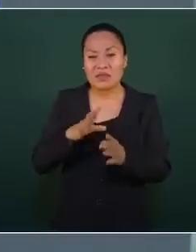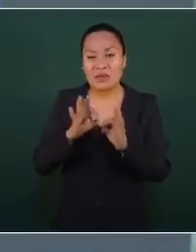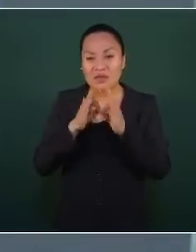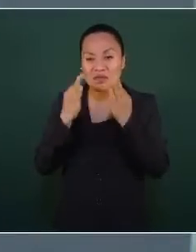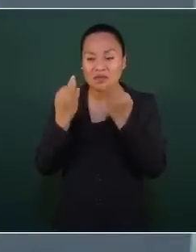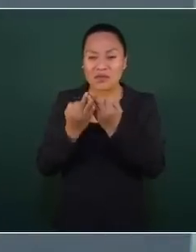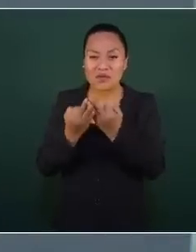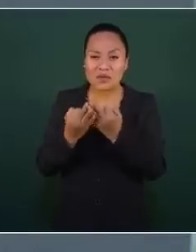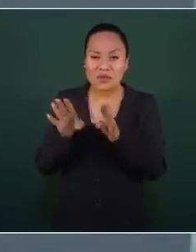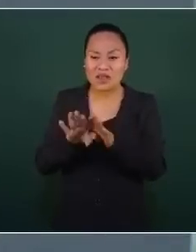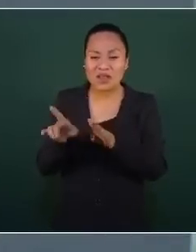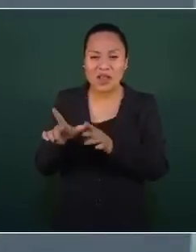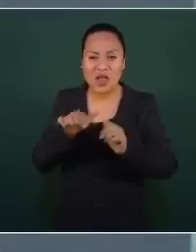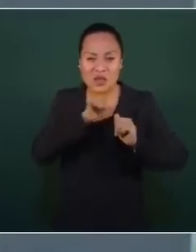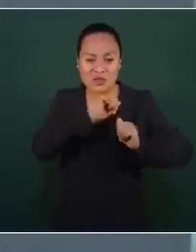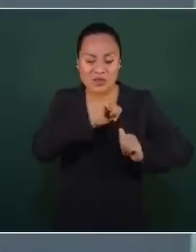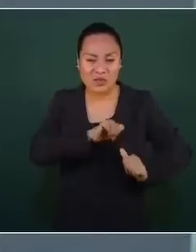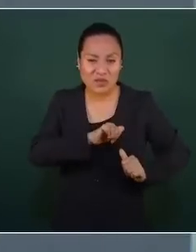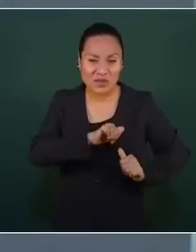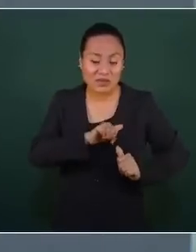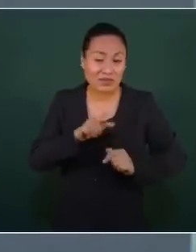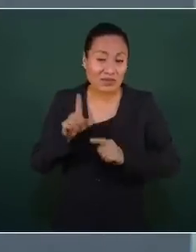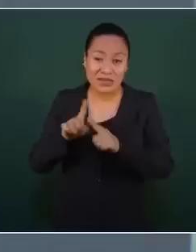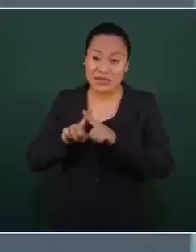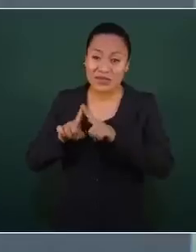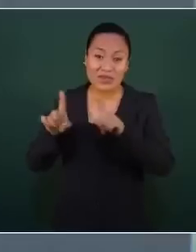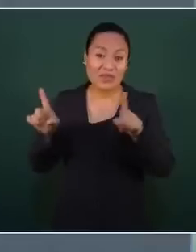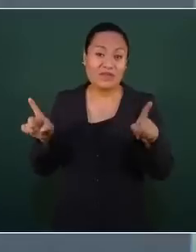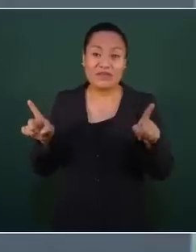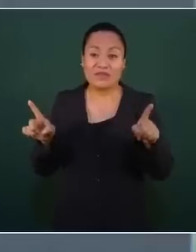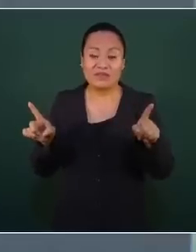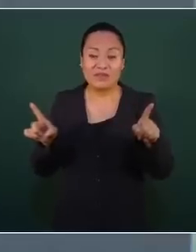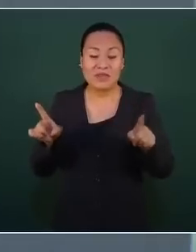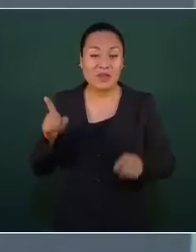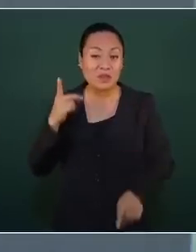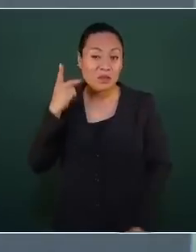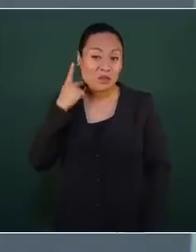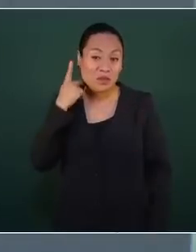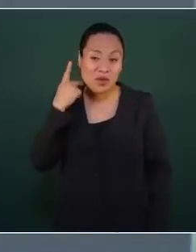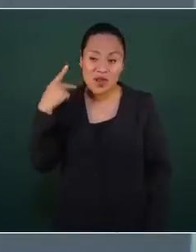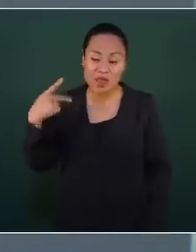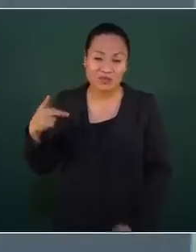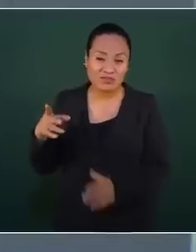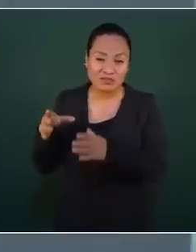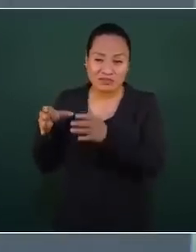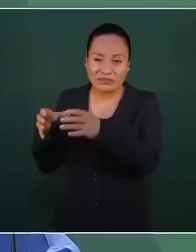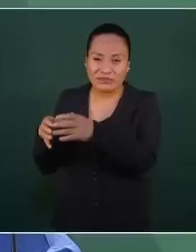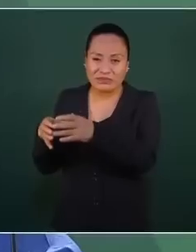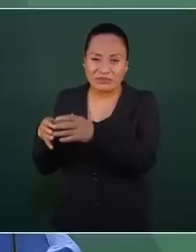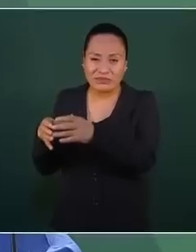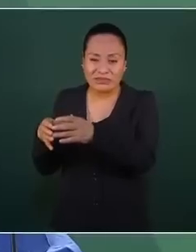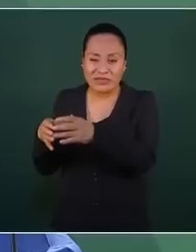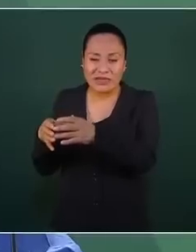es un modelo, una política, si se le puede llamar así, de pillaje,